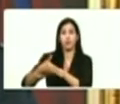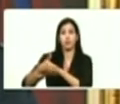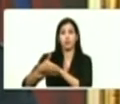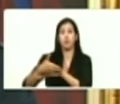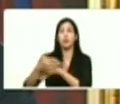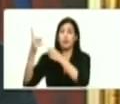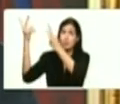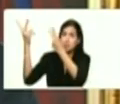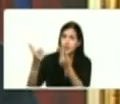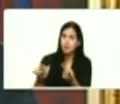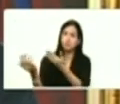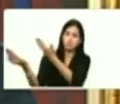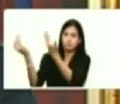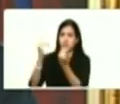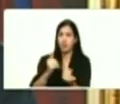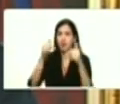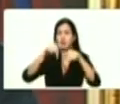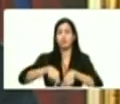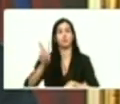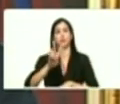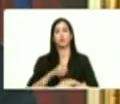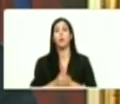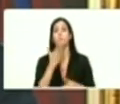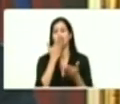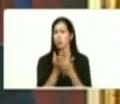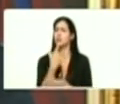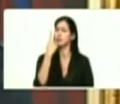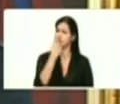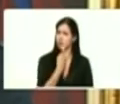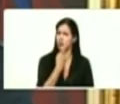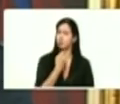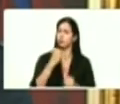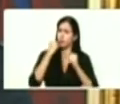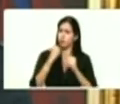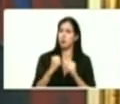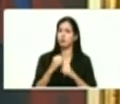oportunidad especial sobre eso es una propuesta muy seria muy sólida